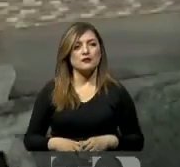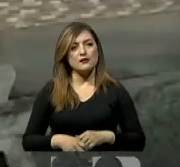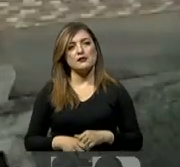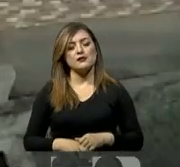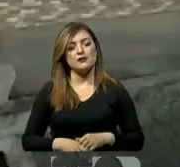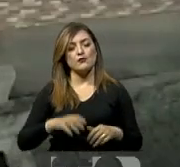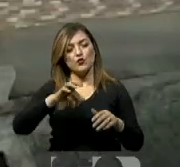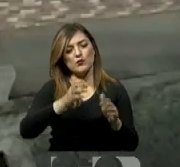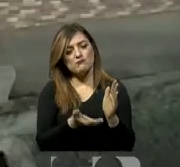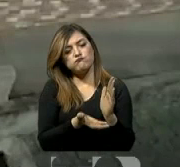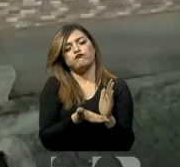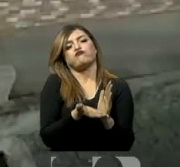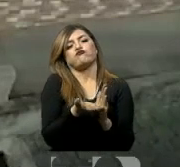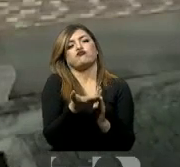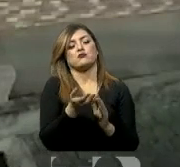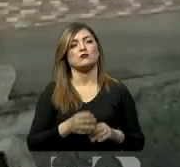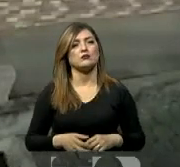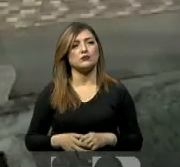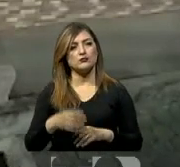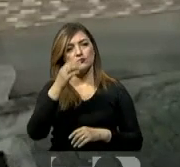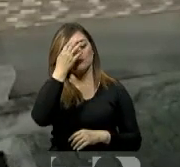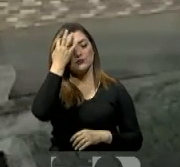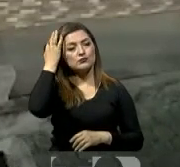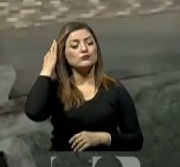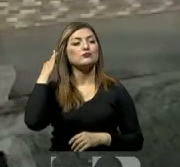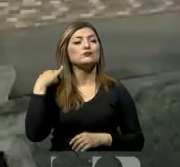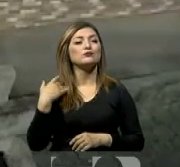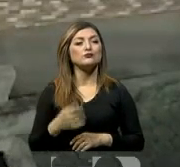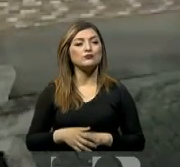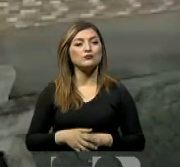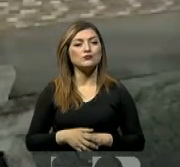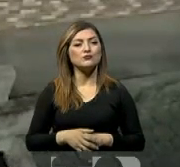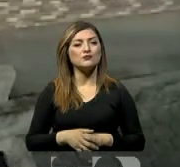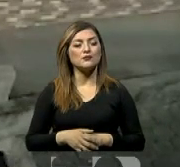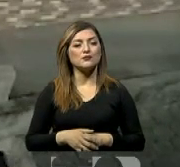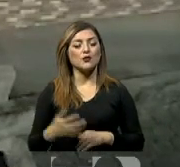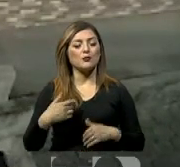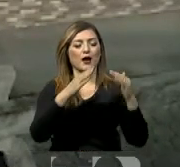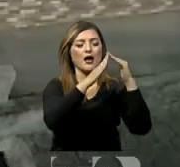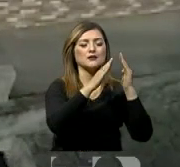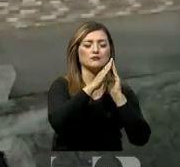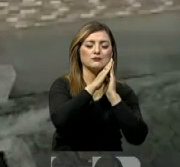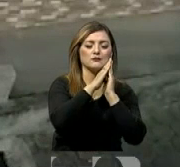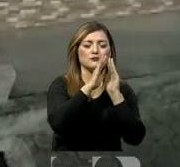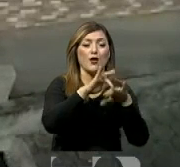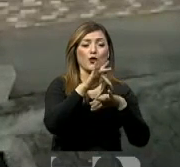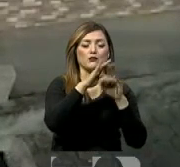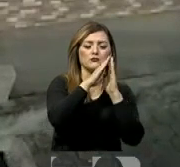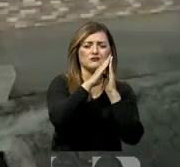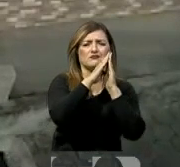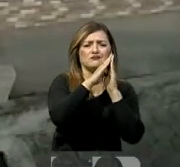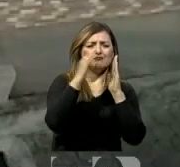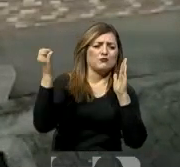volumen es altísimo. Las casas retumban del sonido. Son toda la madrugada, inclusive desde el